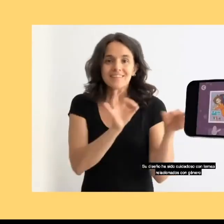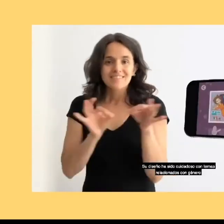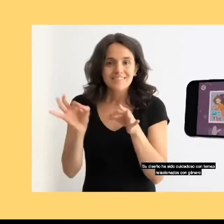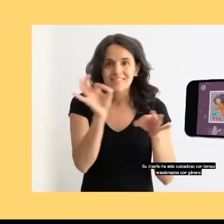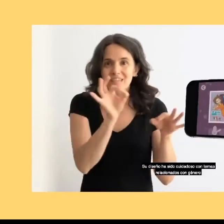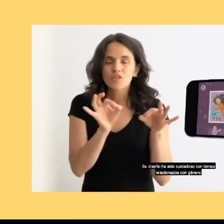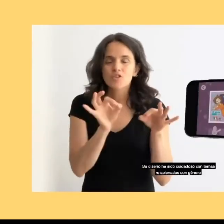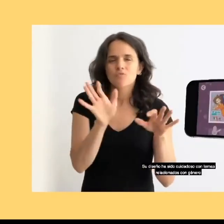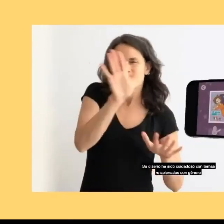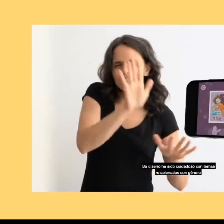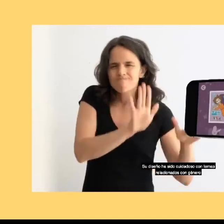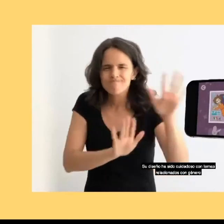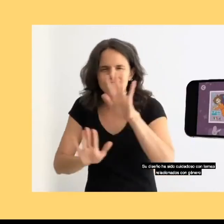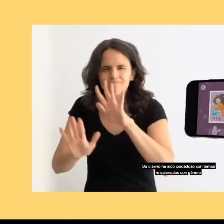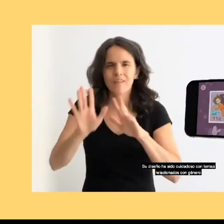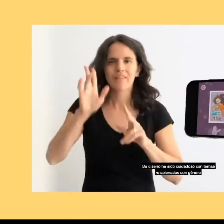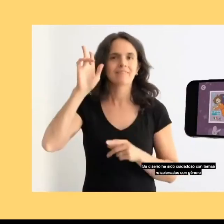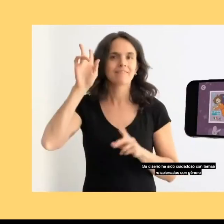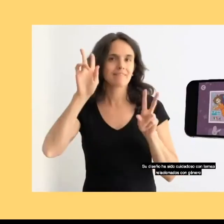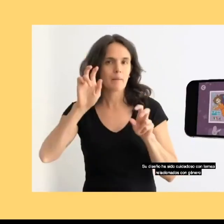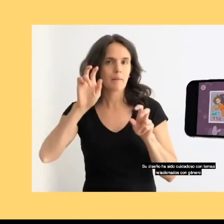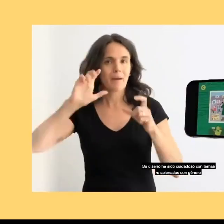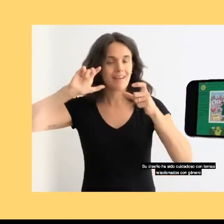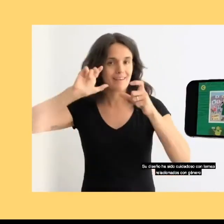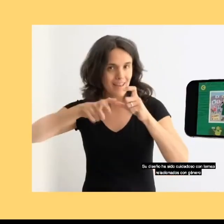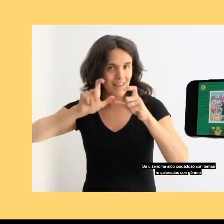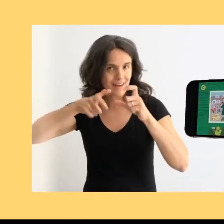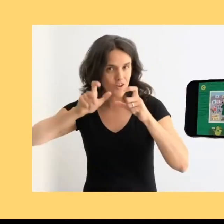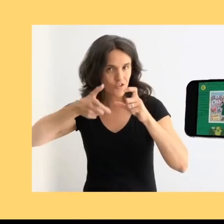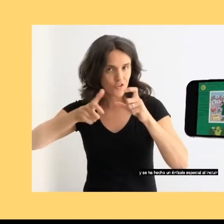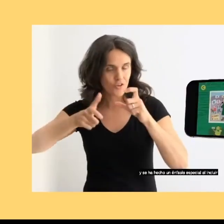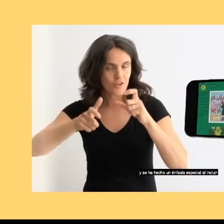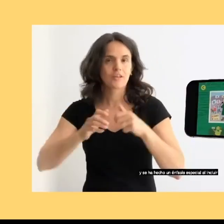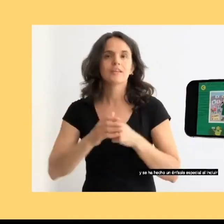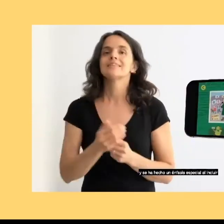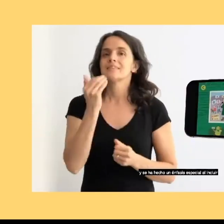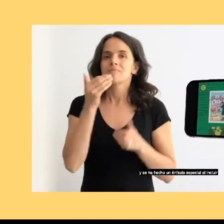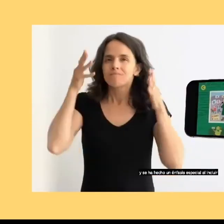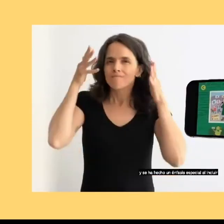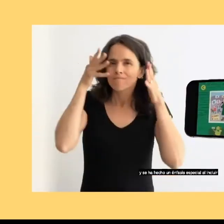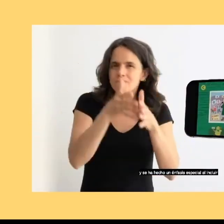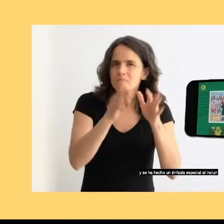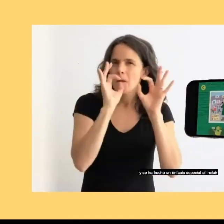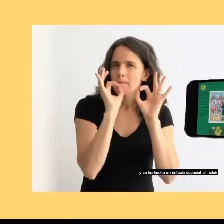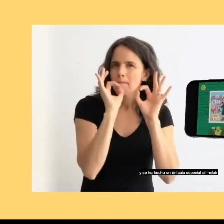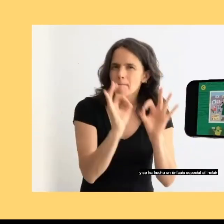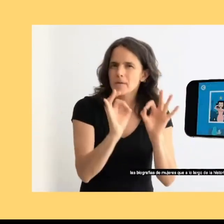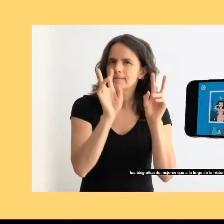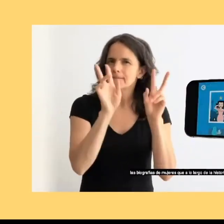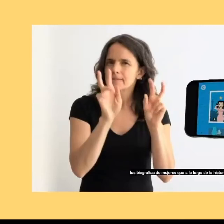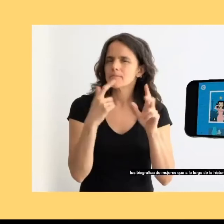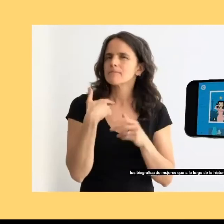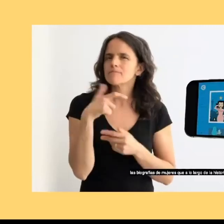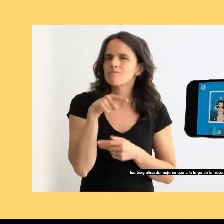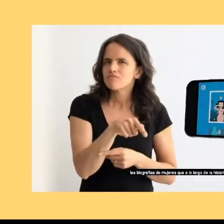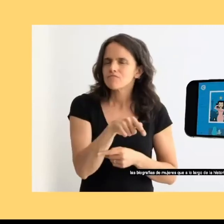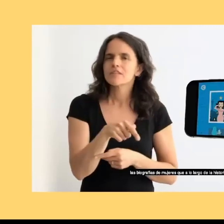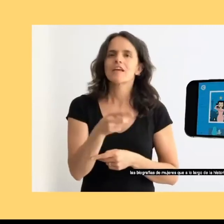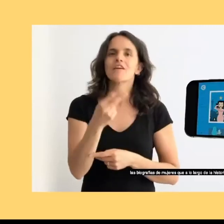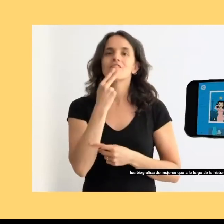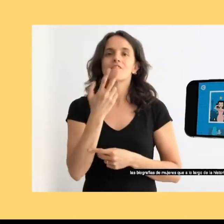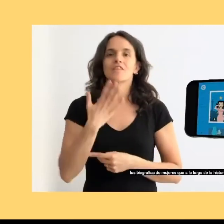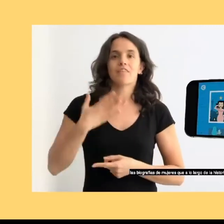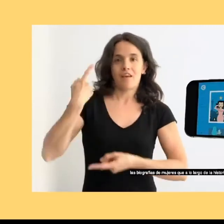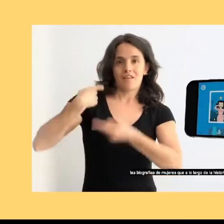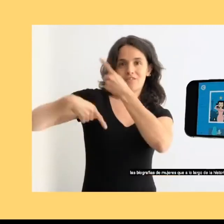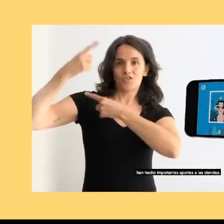Su diseño ha sido cuidadoso con temas relacionados con género y se ha hecho un énfasis especial al incluir las biografías de mujeres que